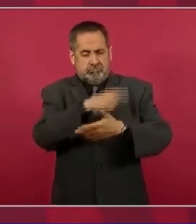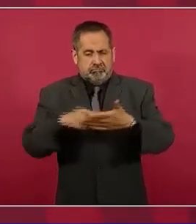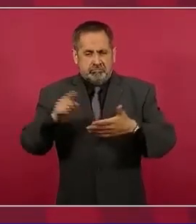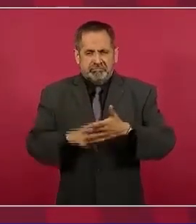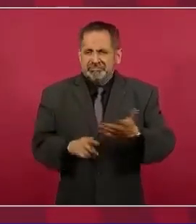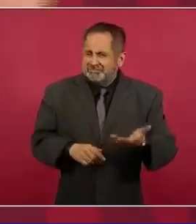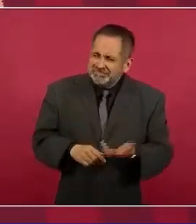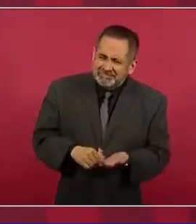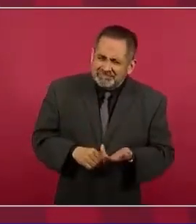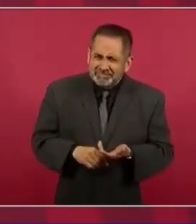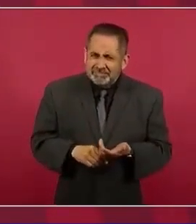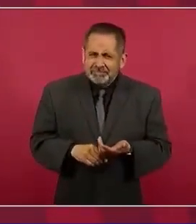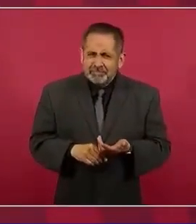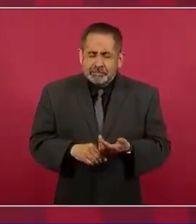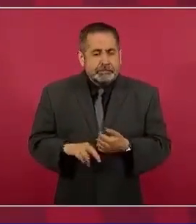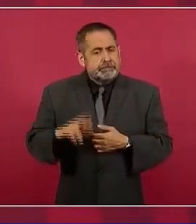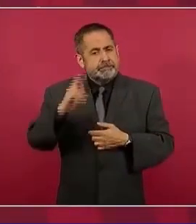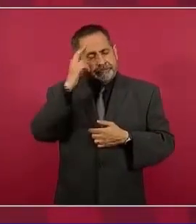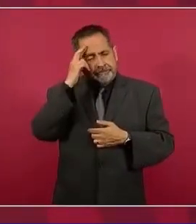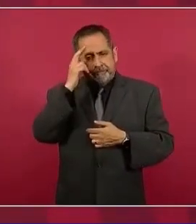El sufragio universal,